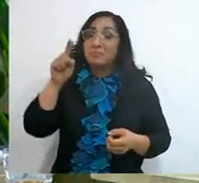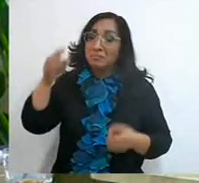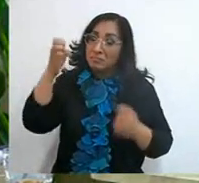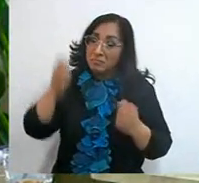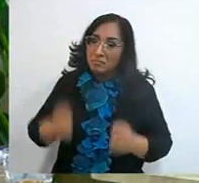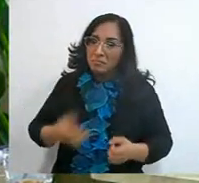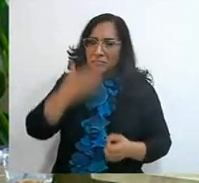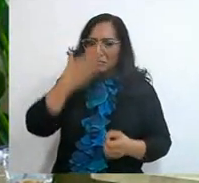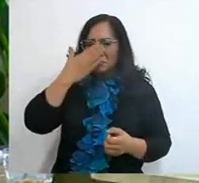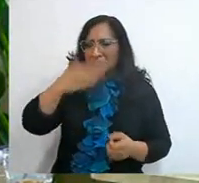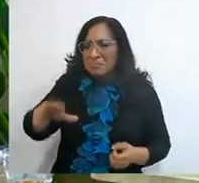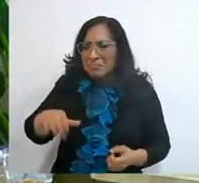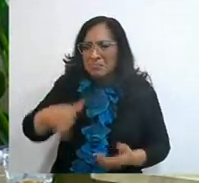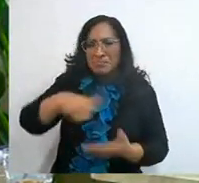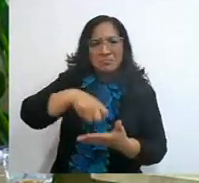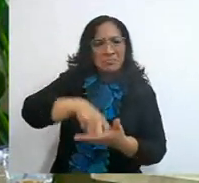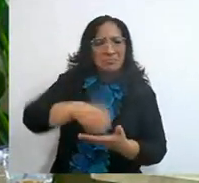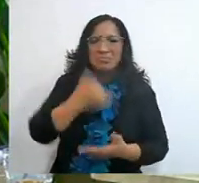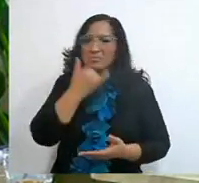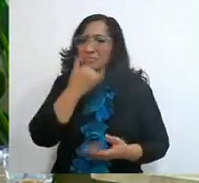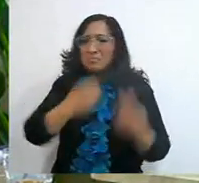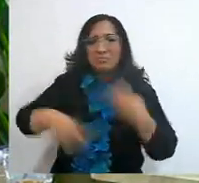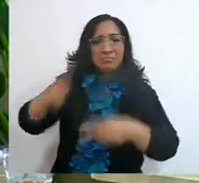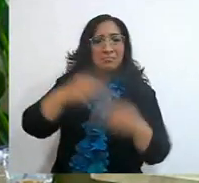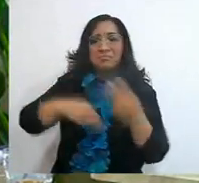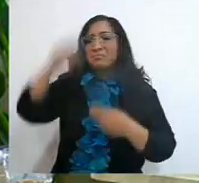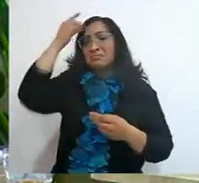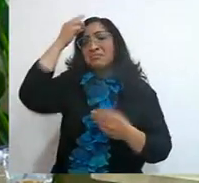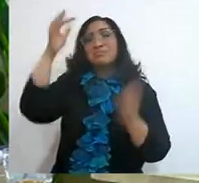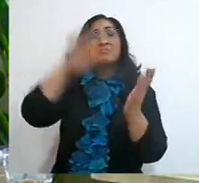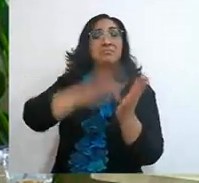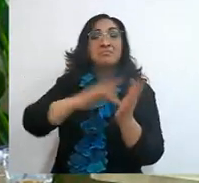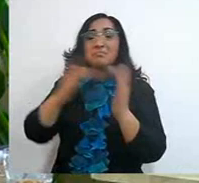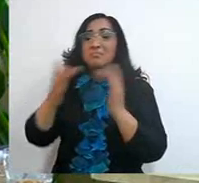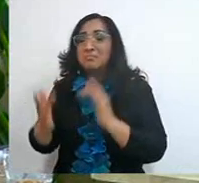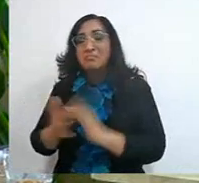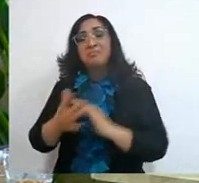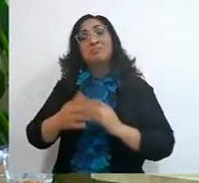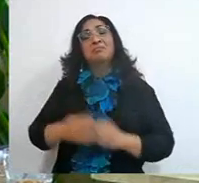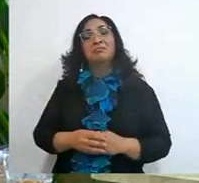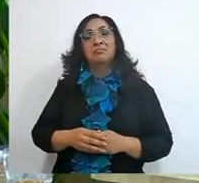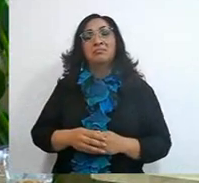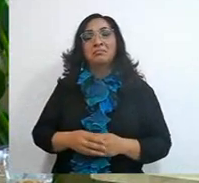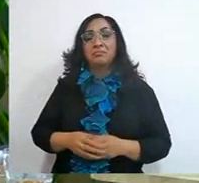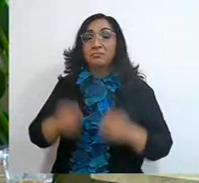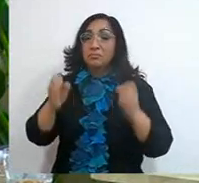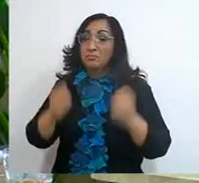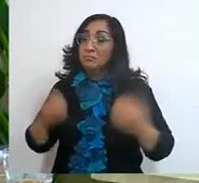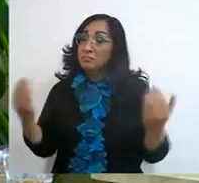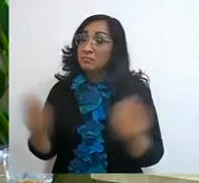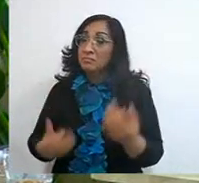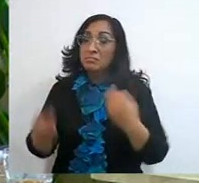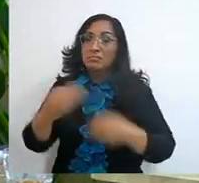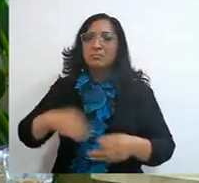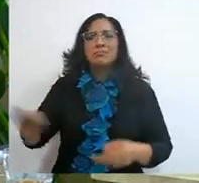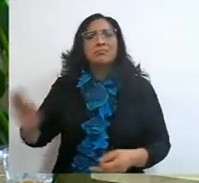metido a judaizar, pide perdón y vuélvete al Señor, a Jesucristo, el autor y